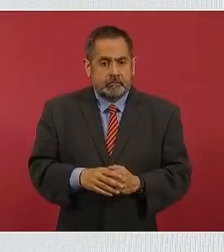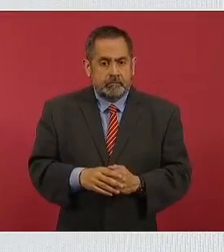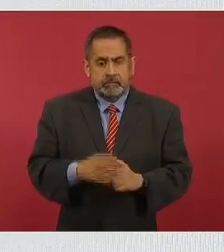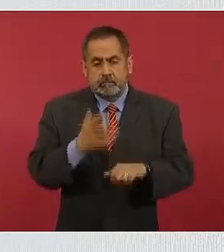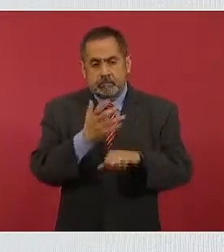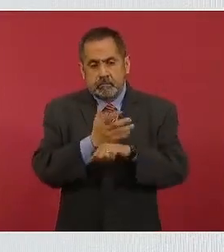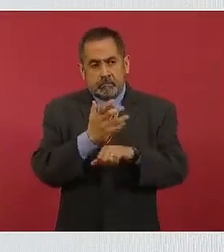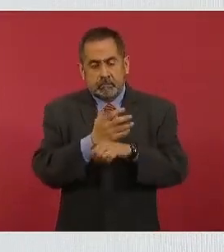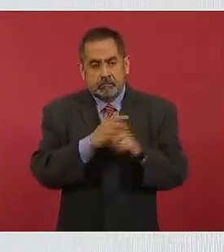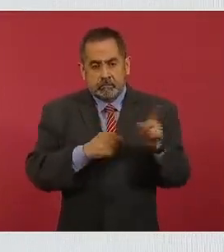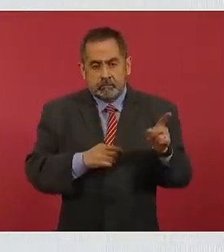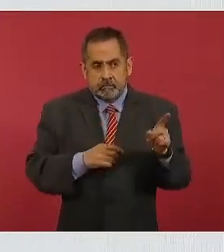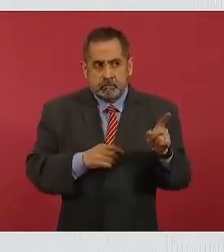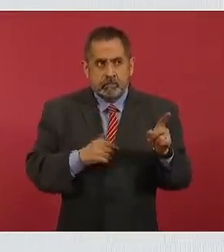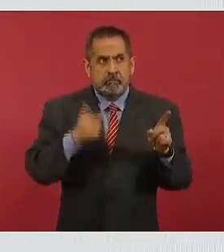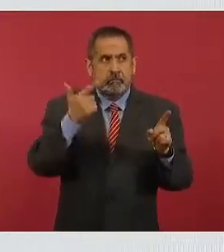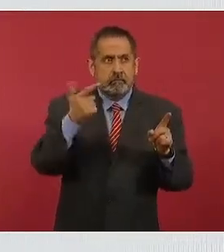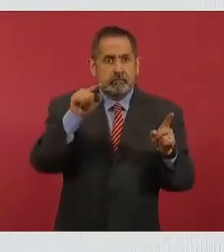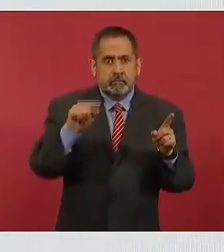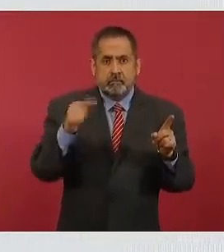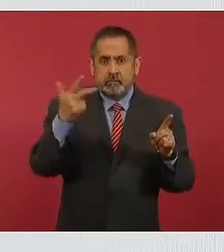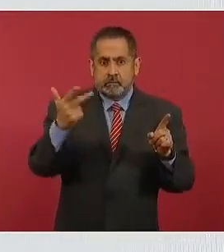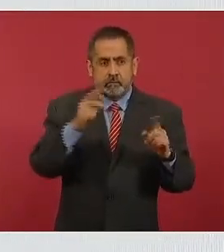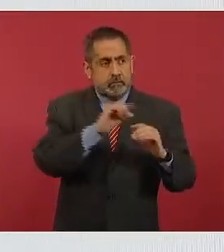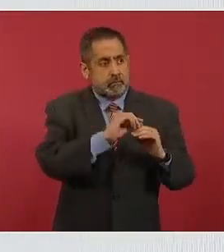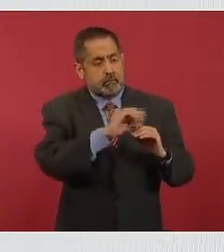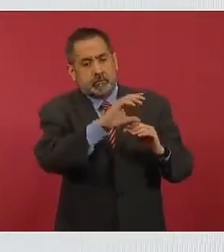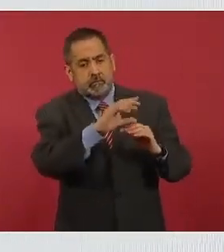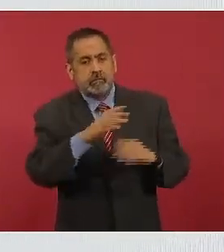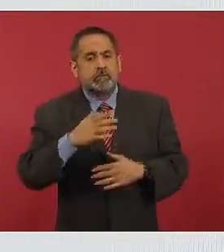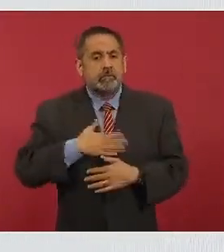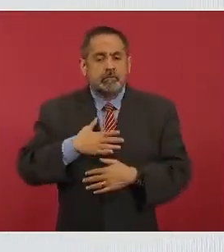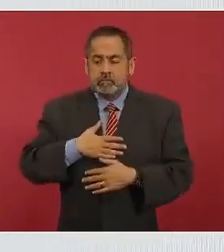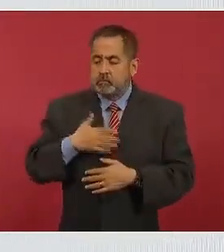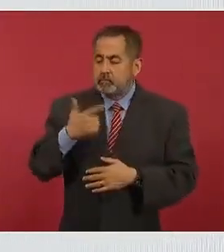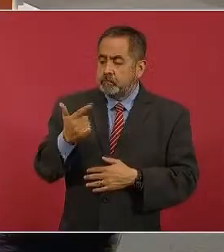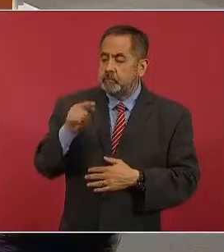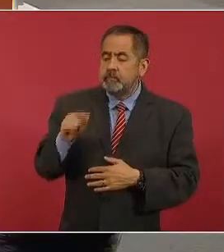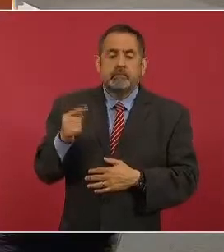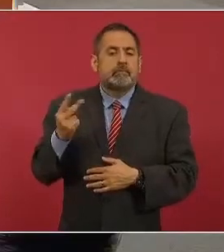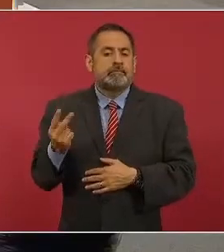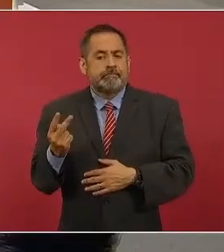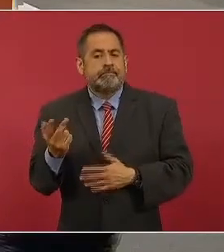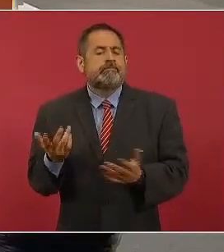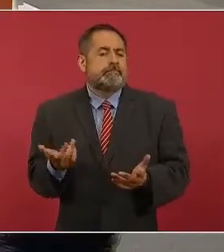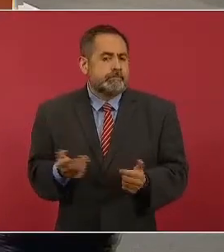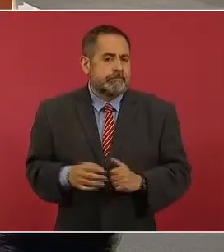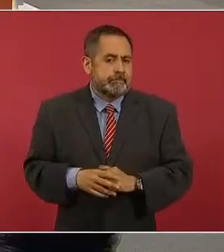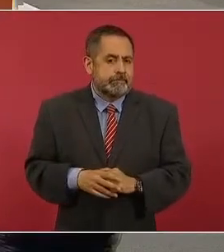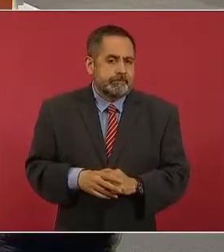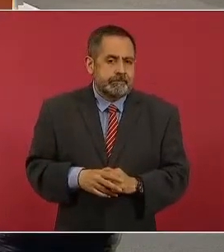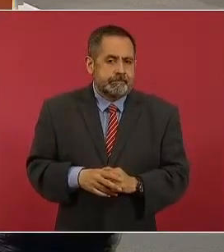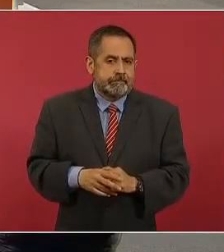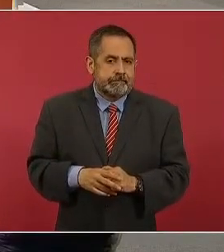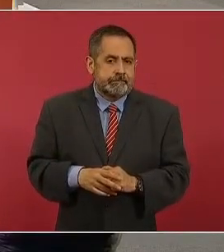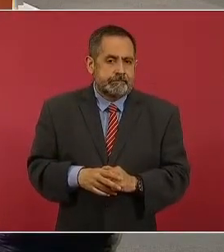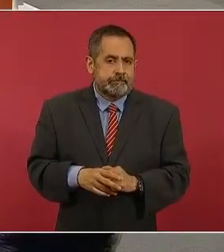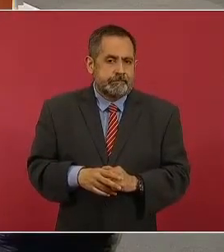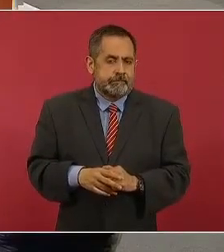Estados Unidos estaba 7.8, nosotros 7.2.